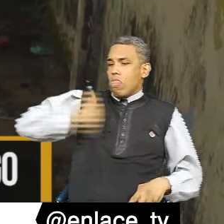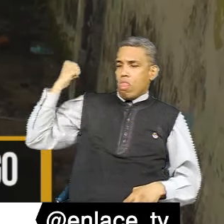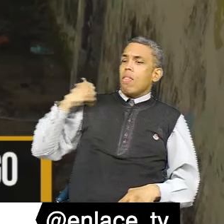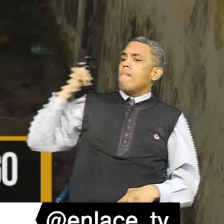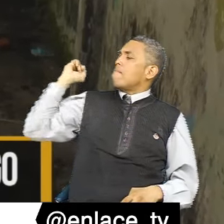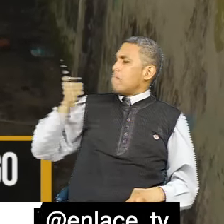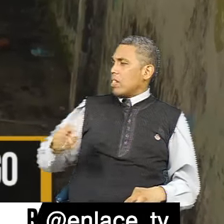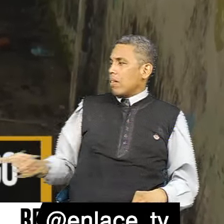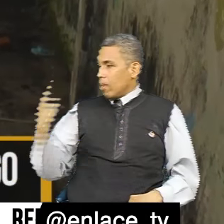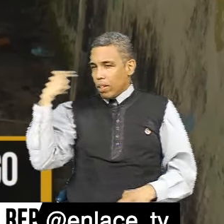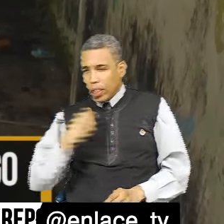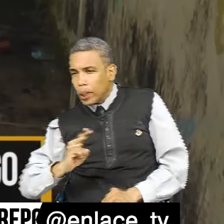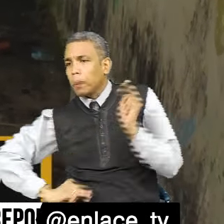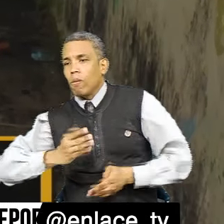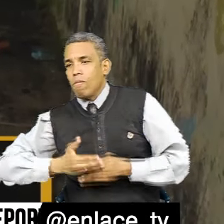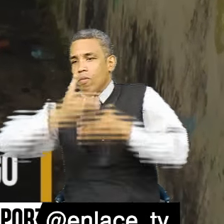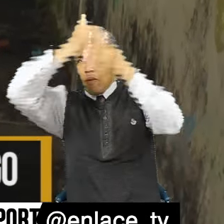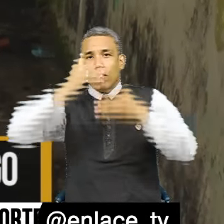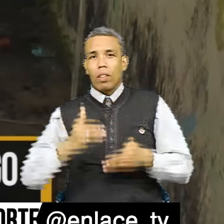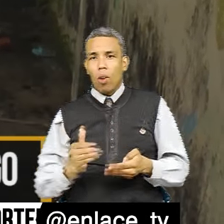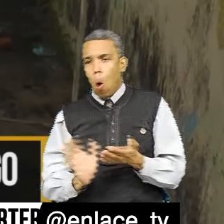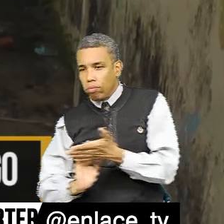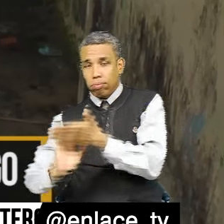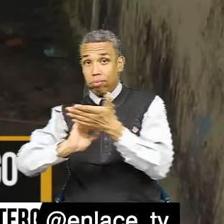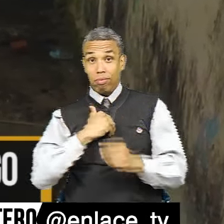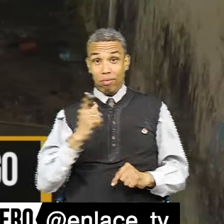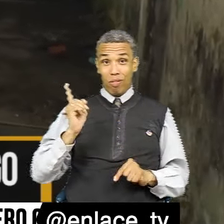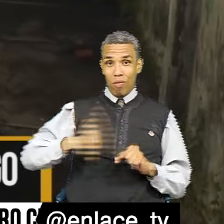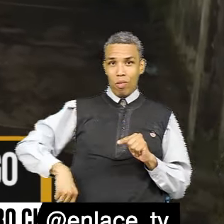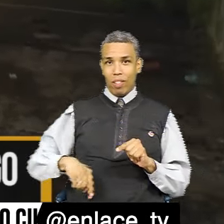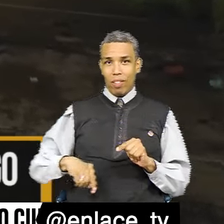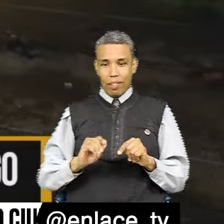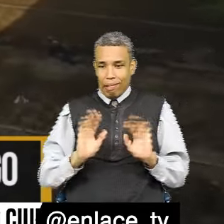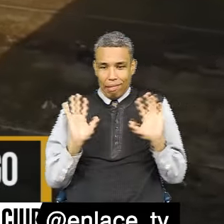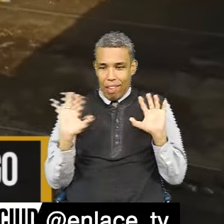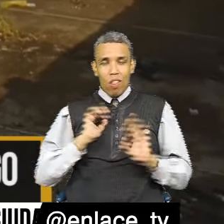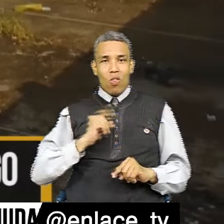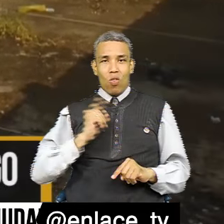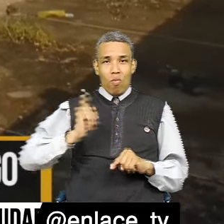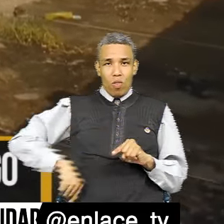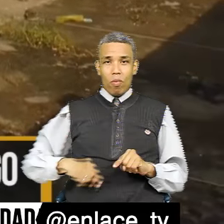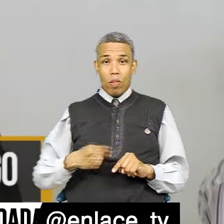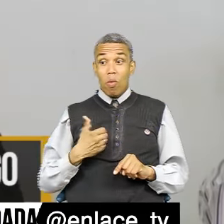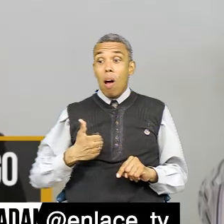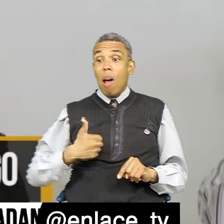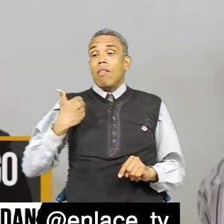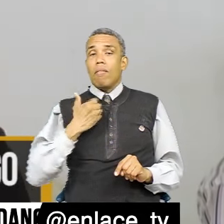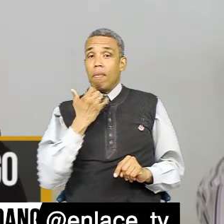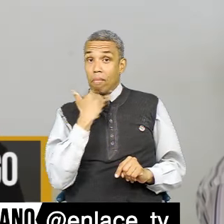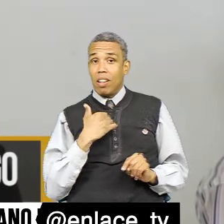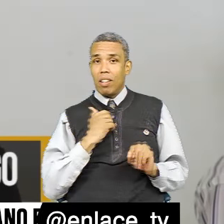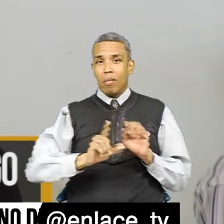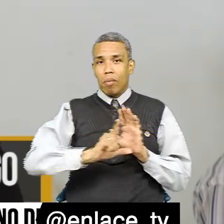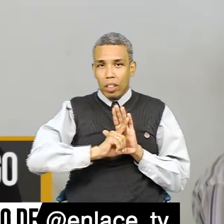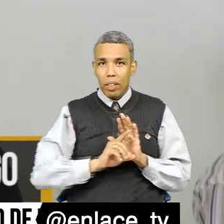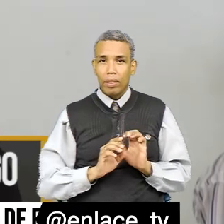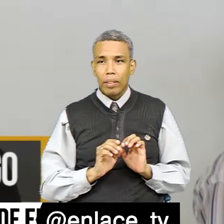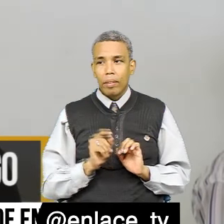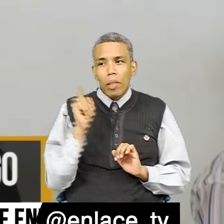Secretaría de Educación, uno, nuevamente facilitar las instalaciones o lo que queda de las instalaciones para que la